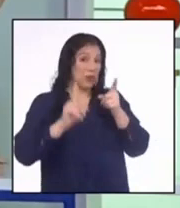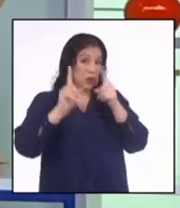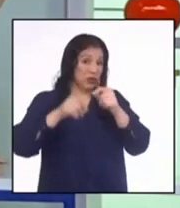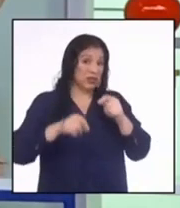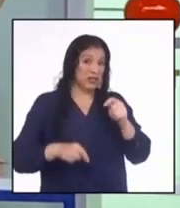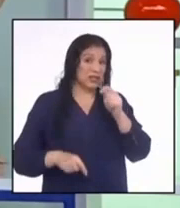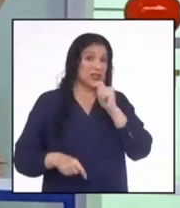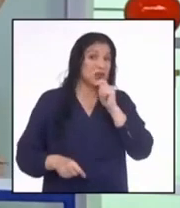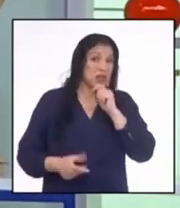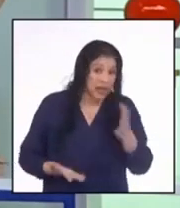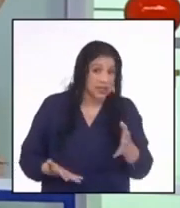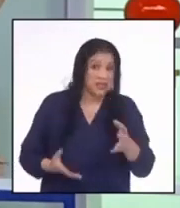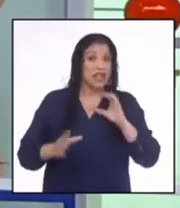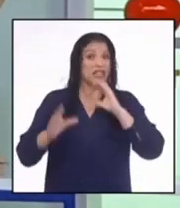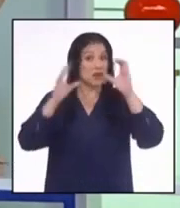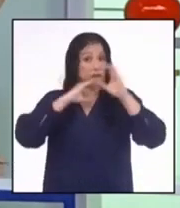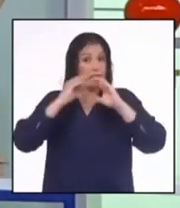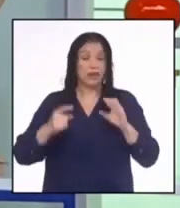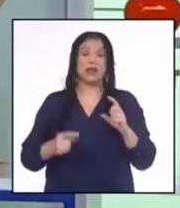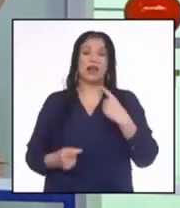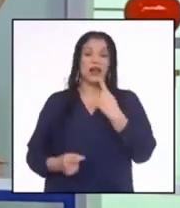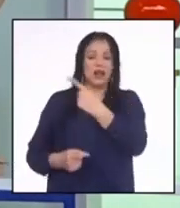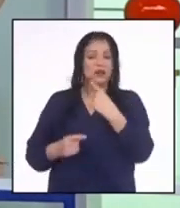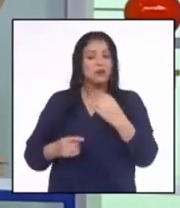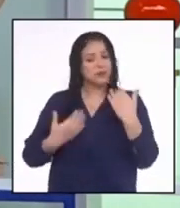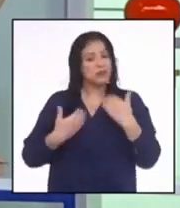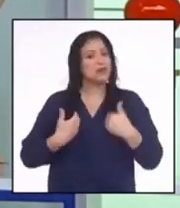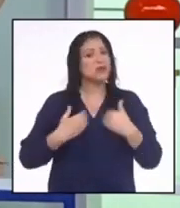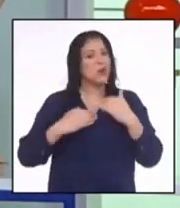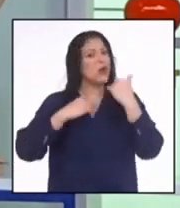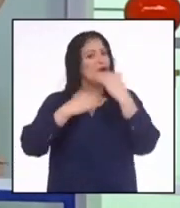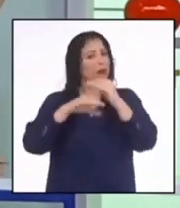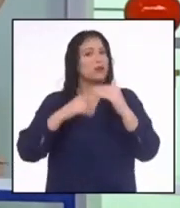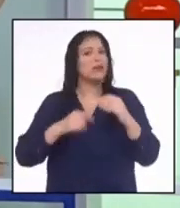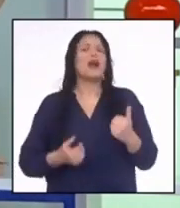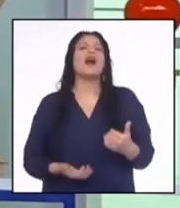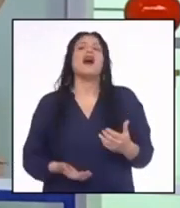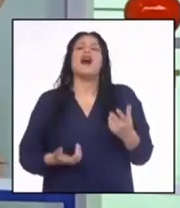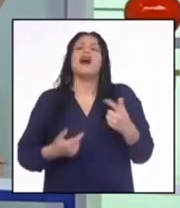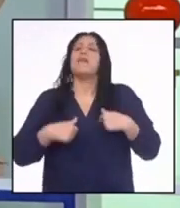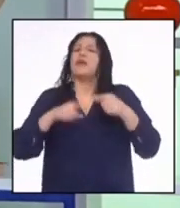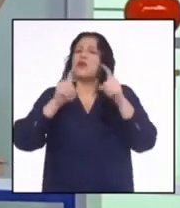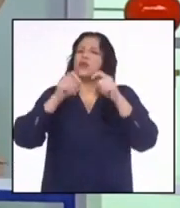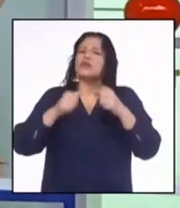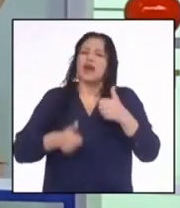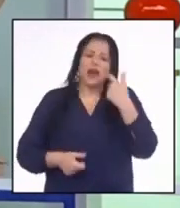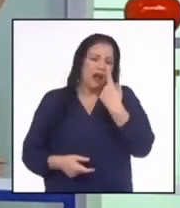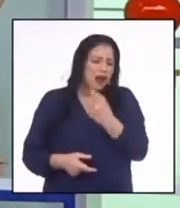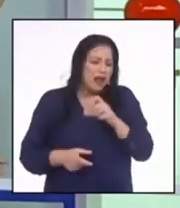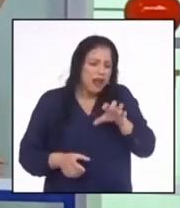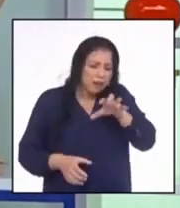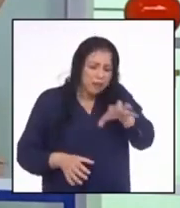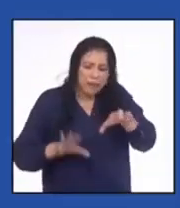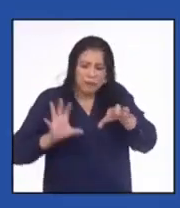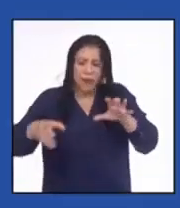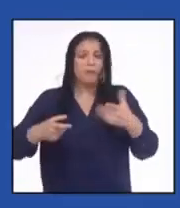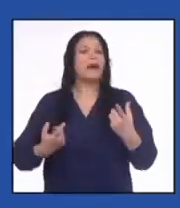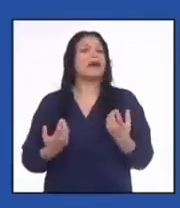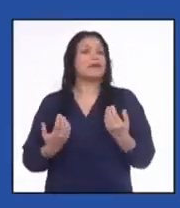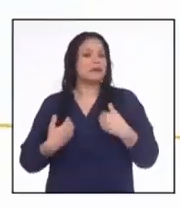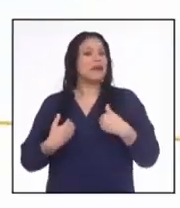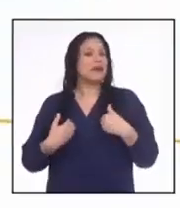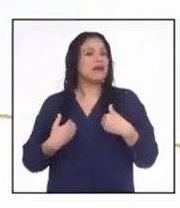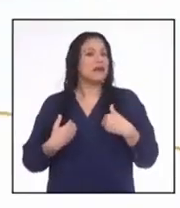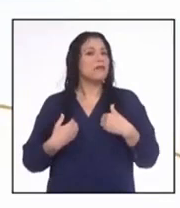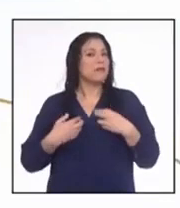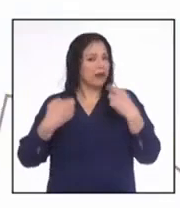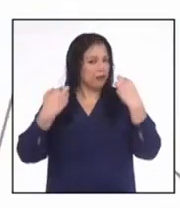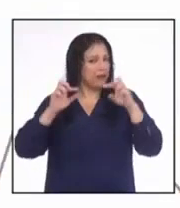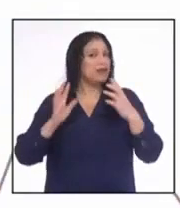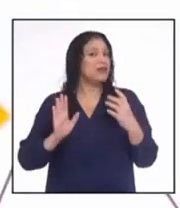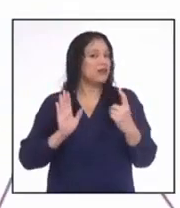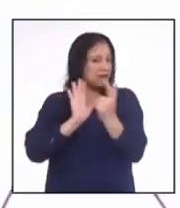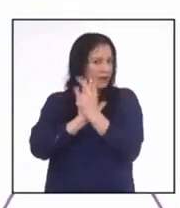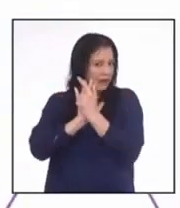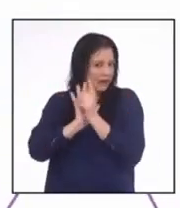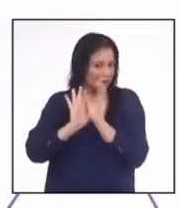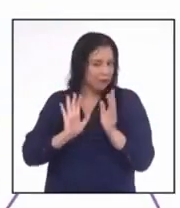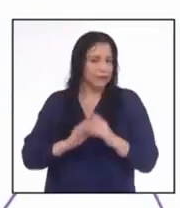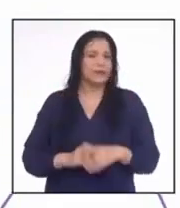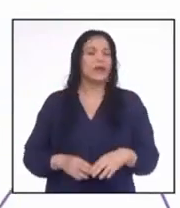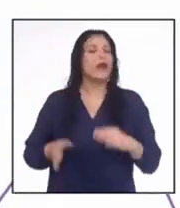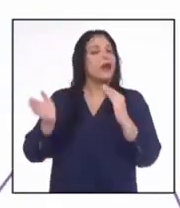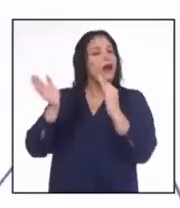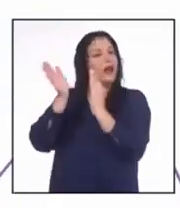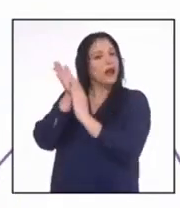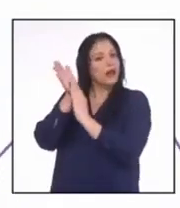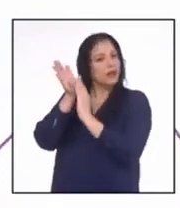comunican. Cada uno tiene un límite. ¿Hasta dónde es permisible que cada parte haga lo que hace? La Defensoría del